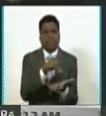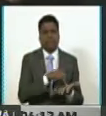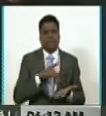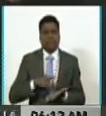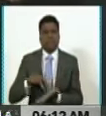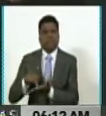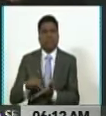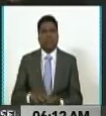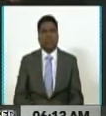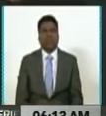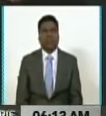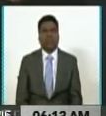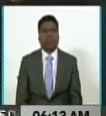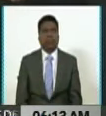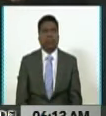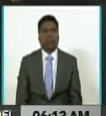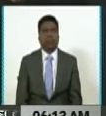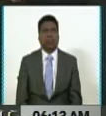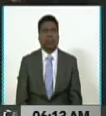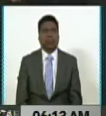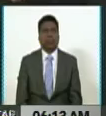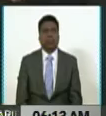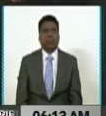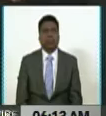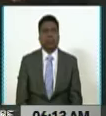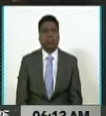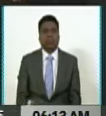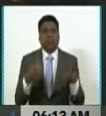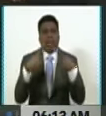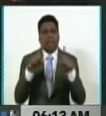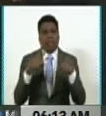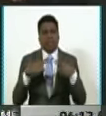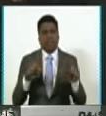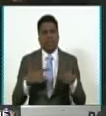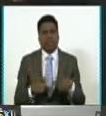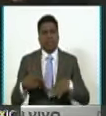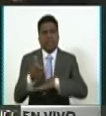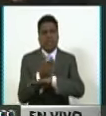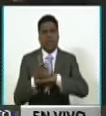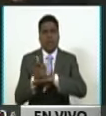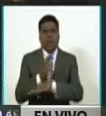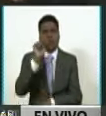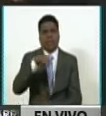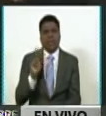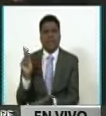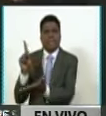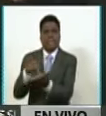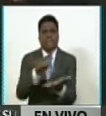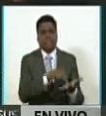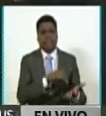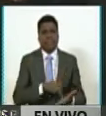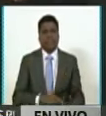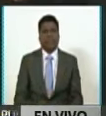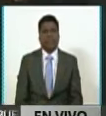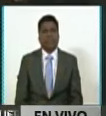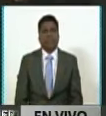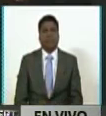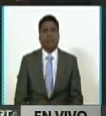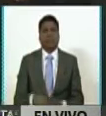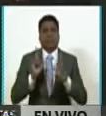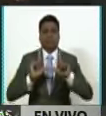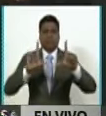compañeros y compañeras de las distintas instituciones del Estado aquí presentes, medios de